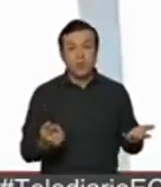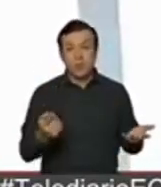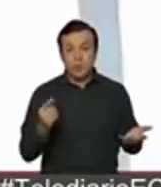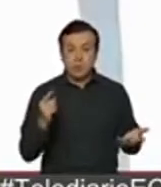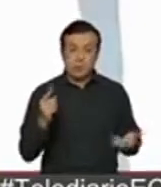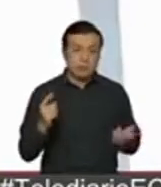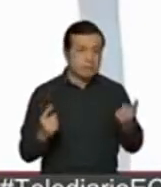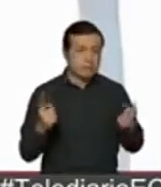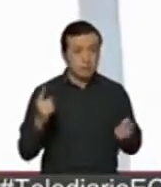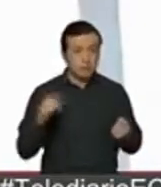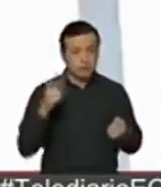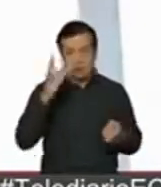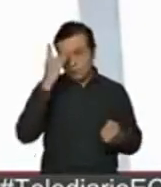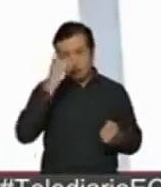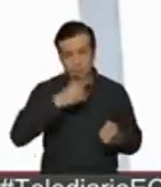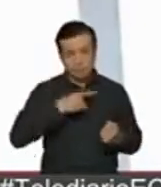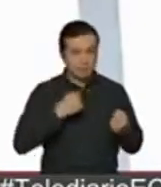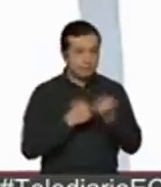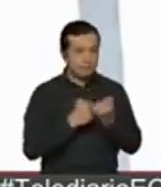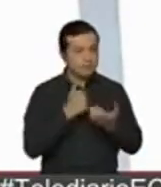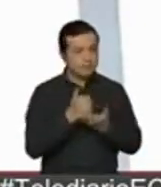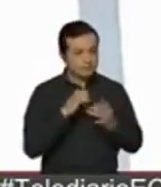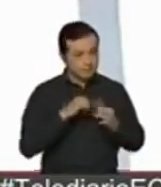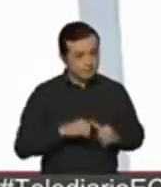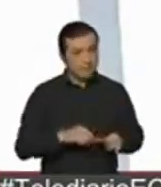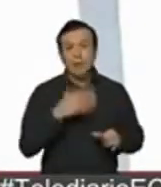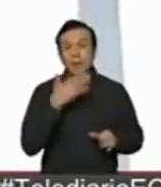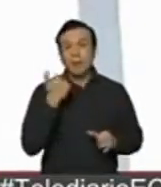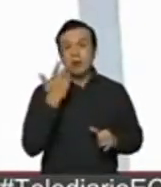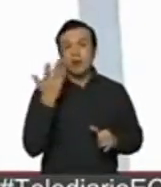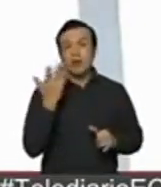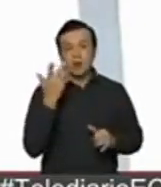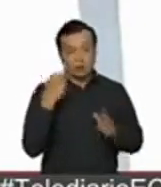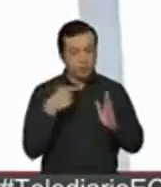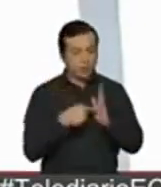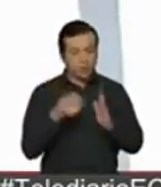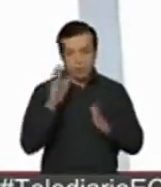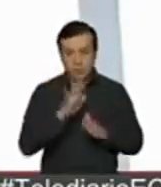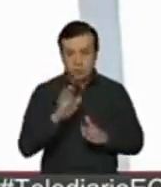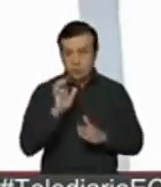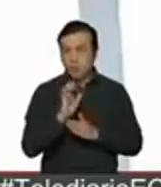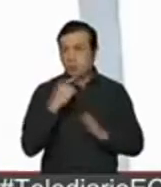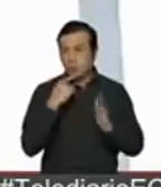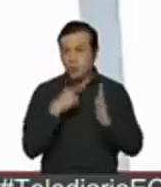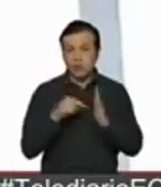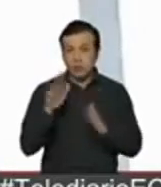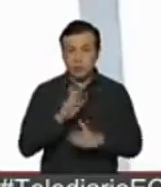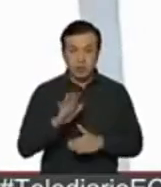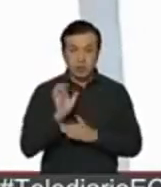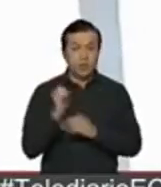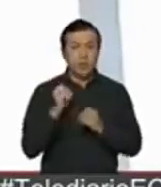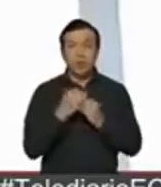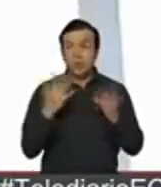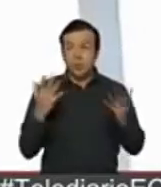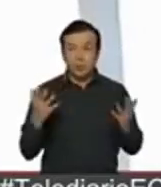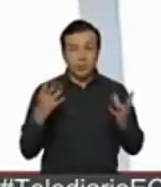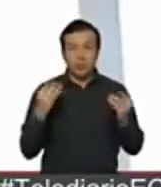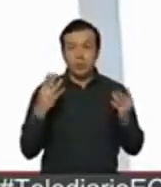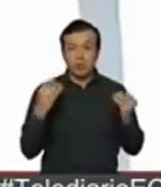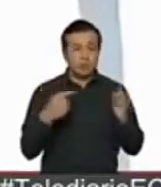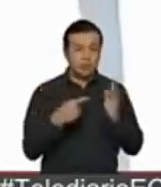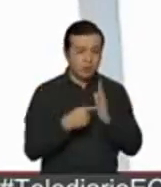de otras medidas que favorezcan o que mejoren la estructura tributaria del país. Es decir, en el Ecuador tenemos un montón